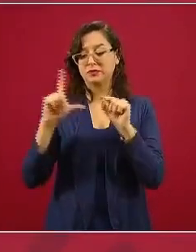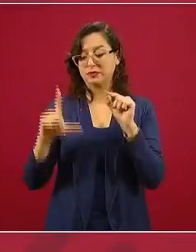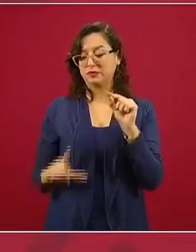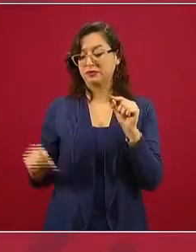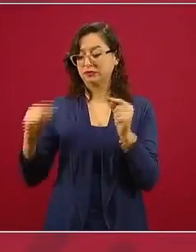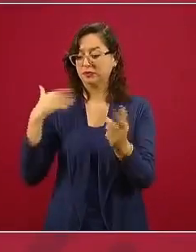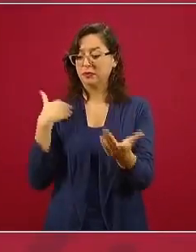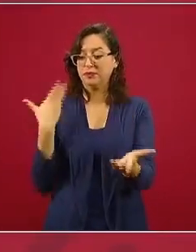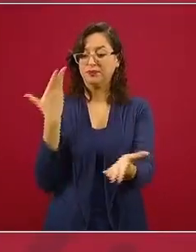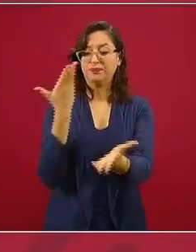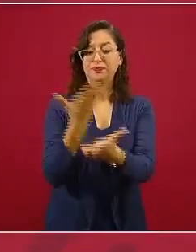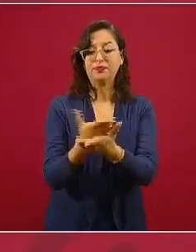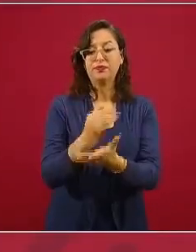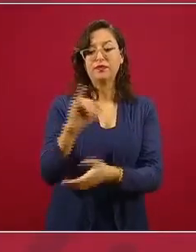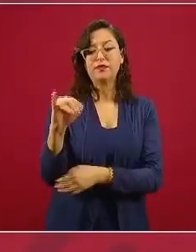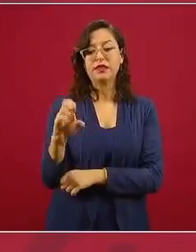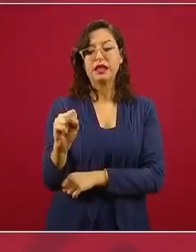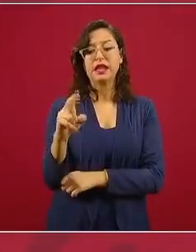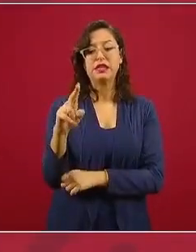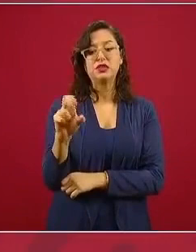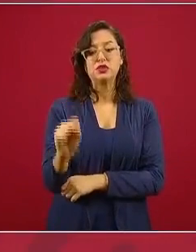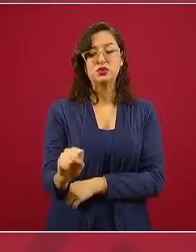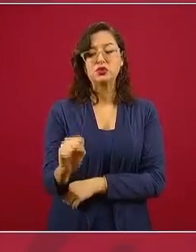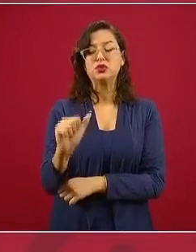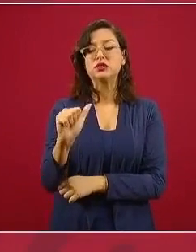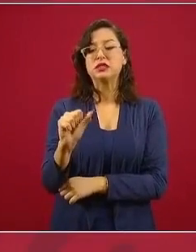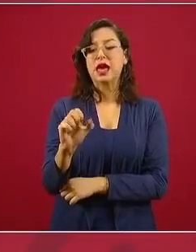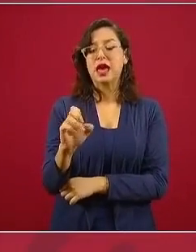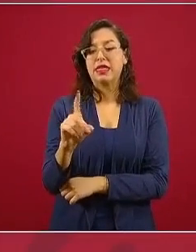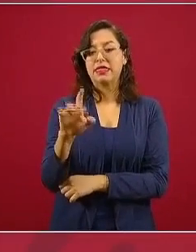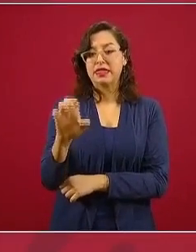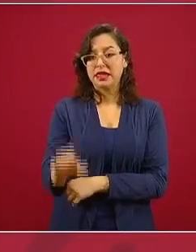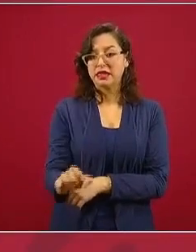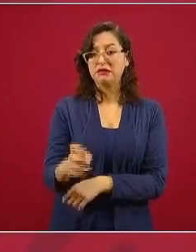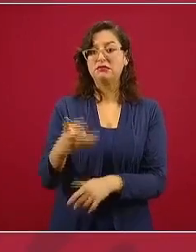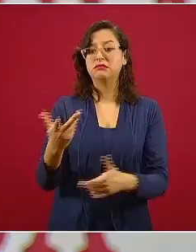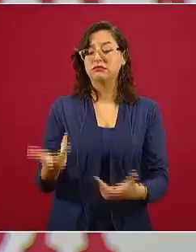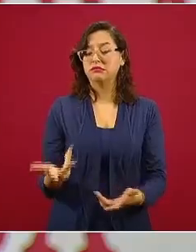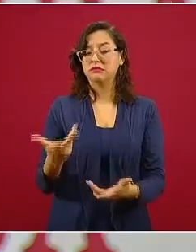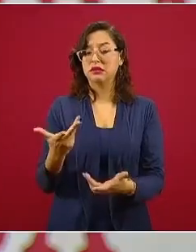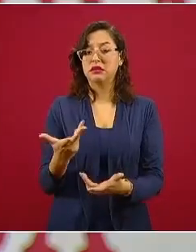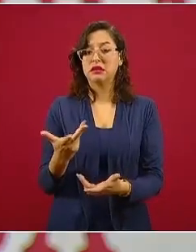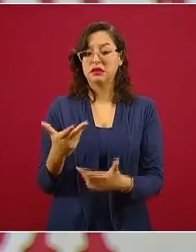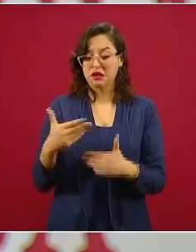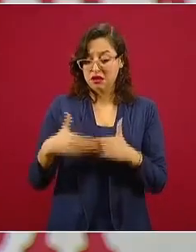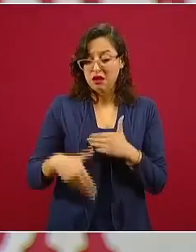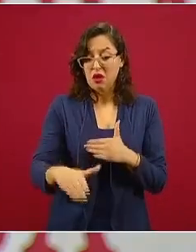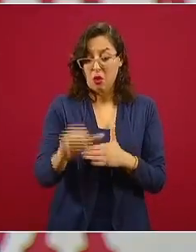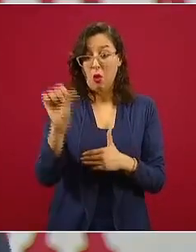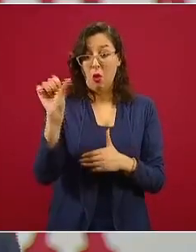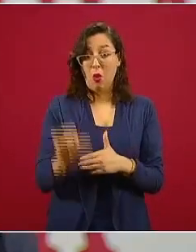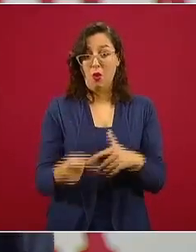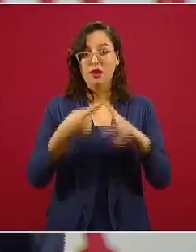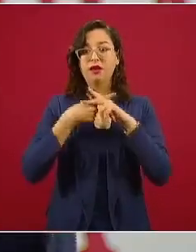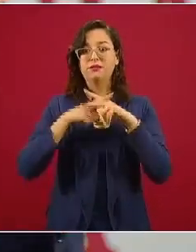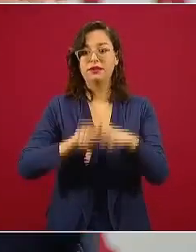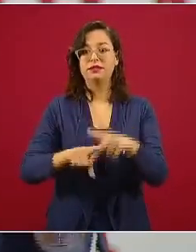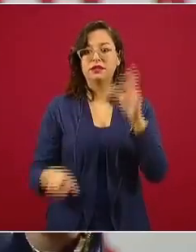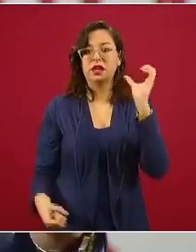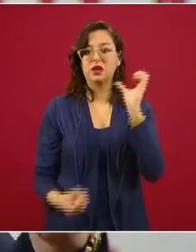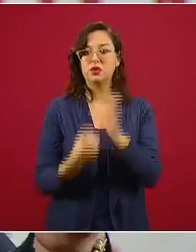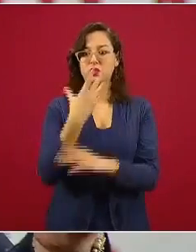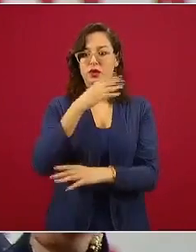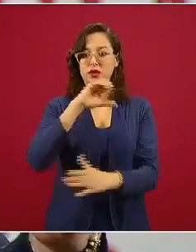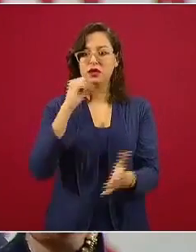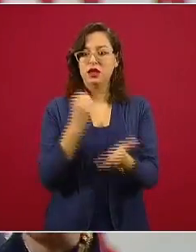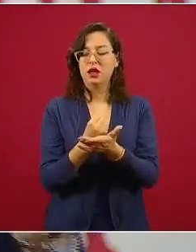ver con lograr lo que hoy conmemoramos, celebramos, este nuevo tratado, para la Organización Mundial